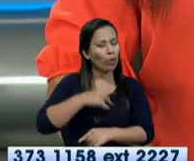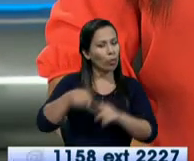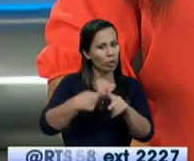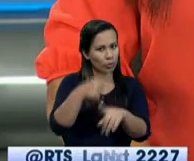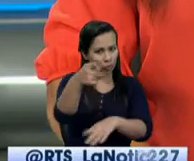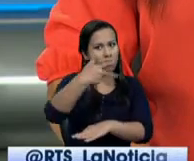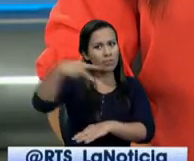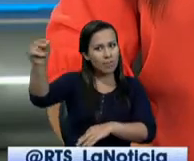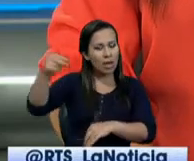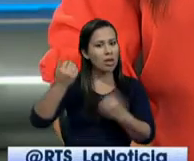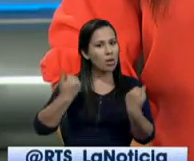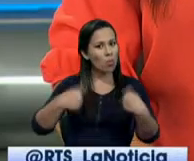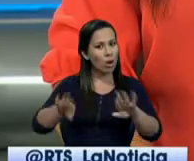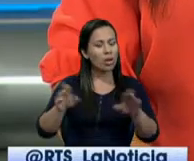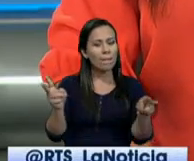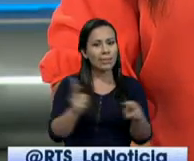cualquier tipo de incidente.